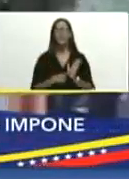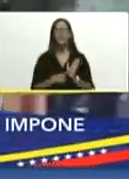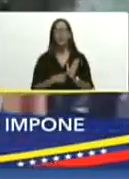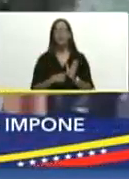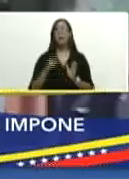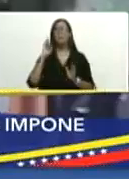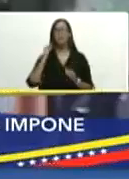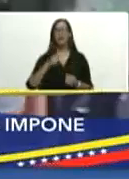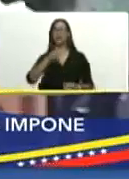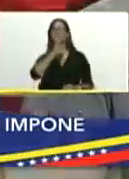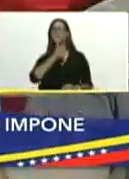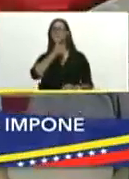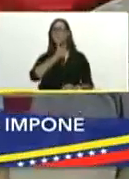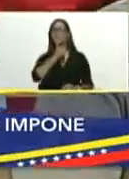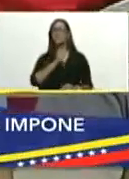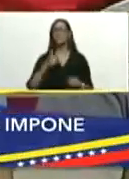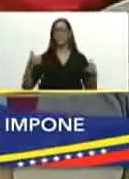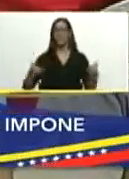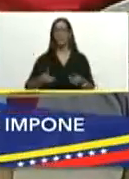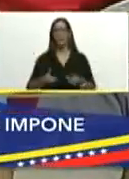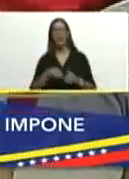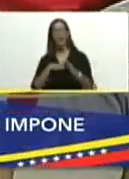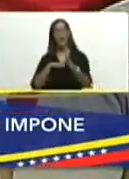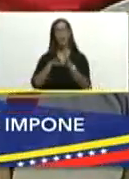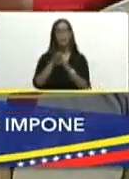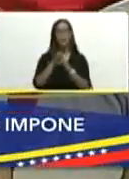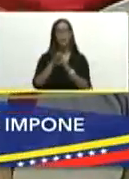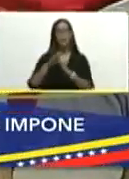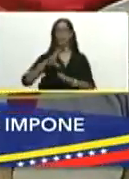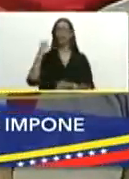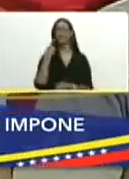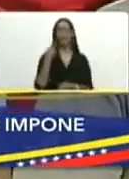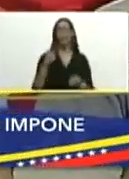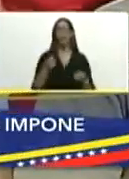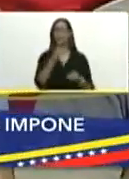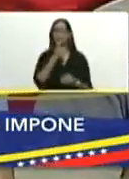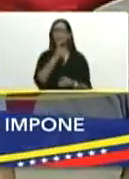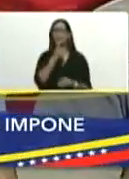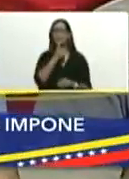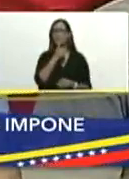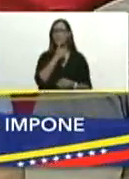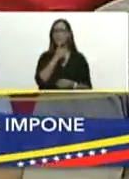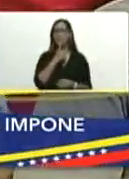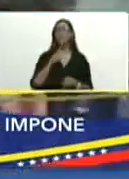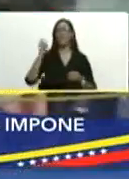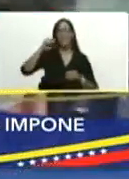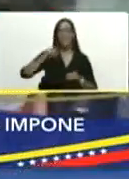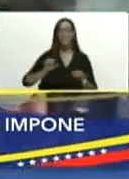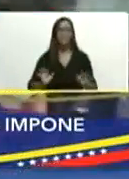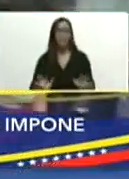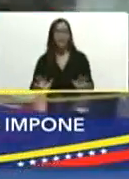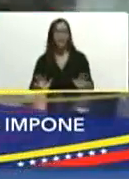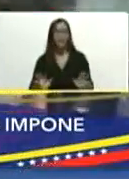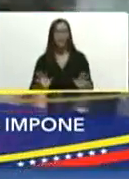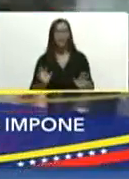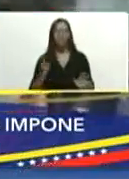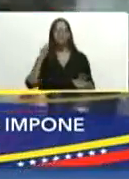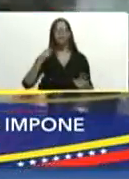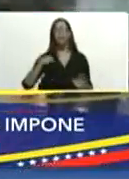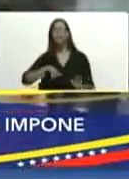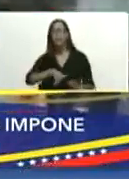resistir y para avanzar no solo resistir que es necesario sino para